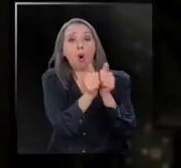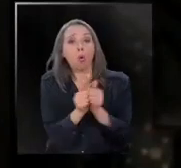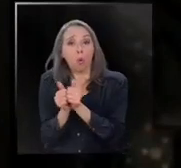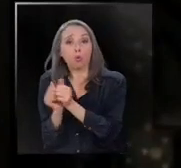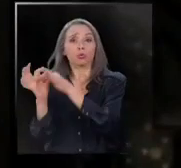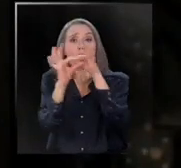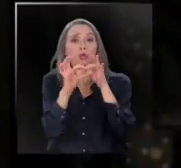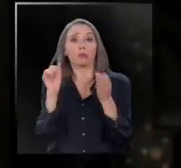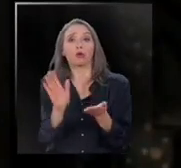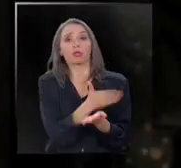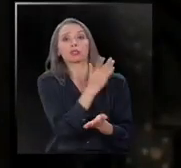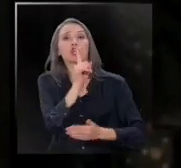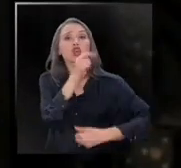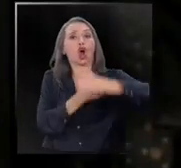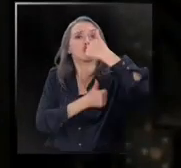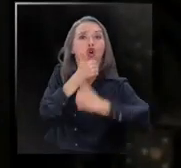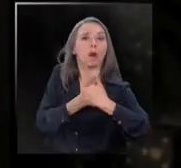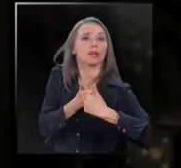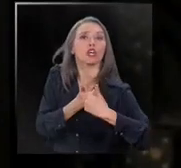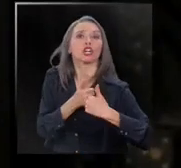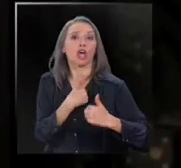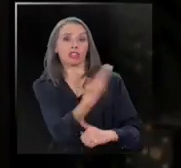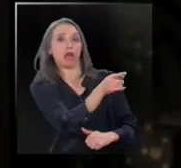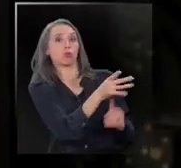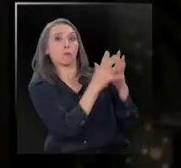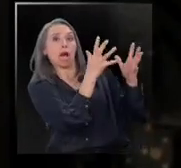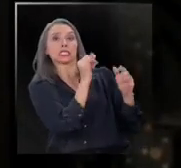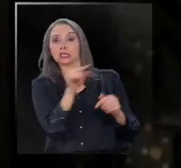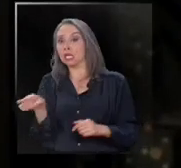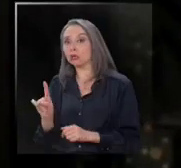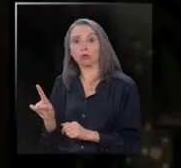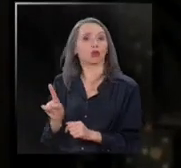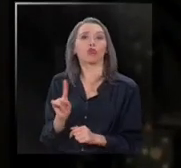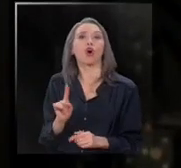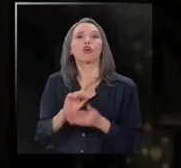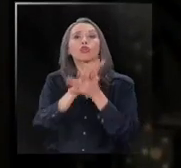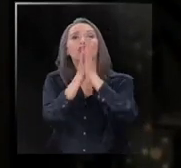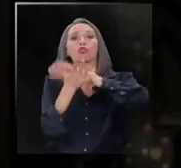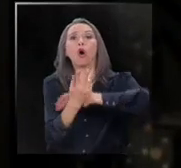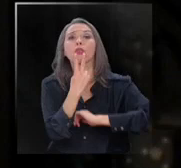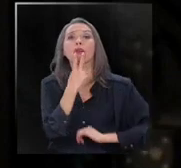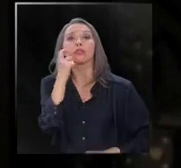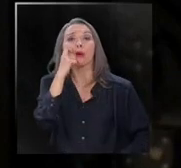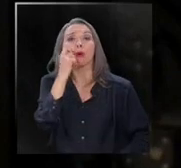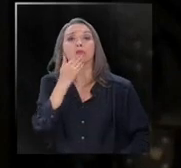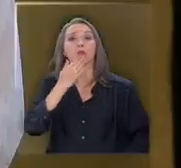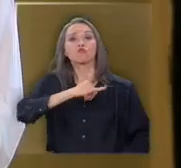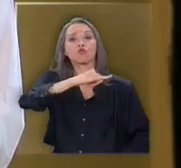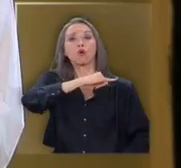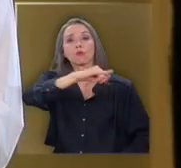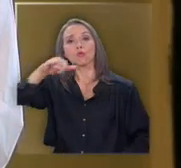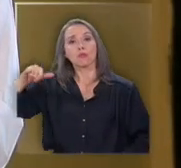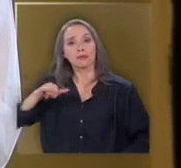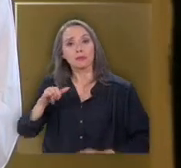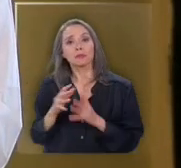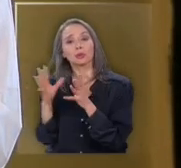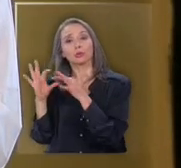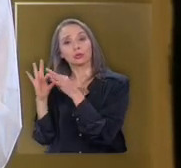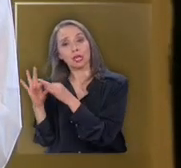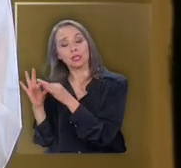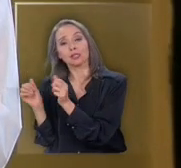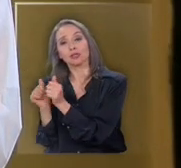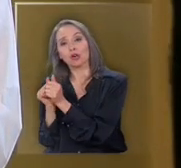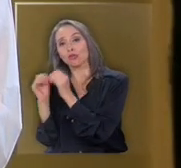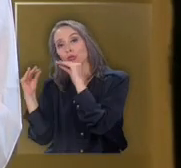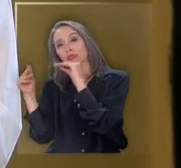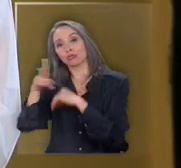unidos de esta y no competir por quien merece más porque toda toda vida humana merece lo vivo josé tomás de coña muchísimas gracias por estar